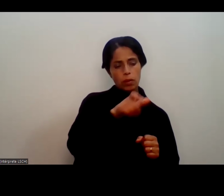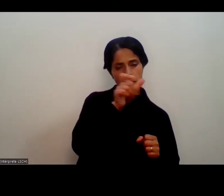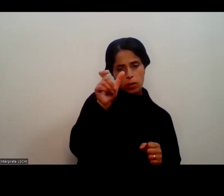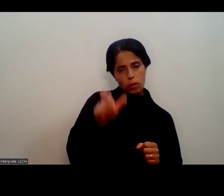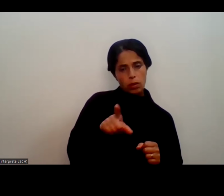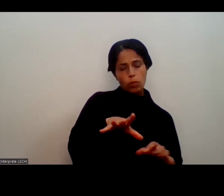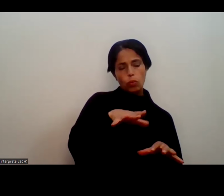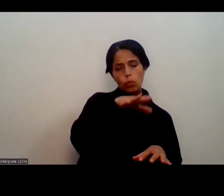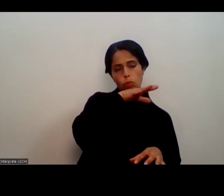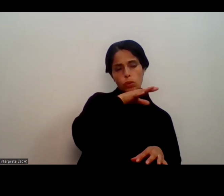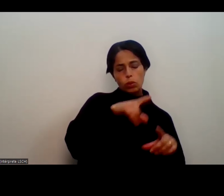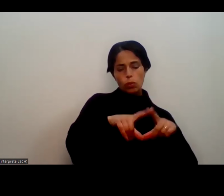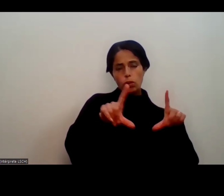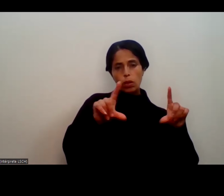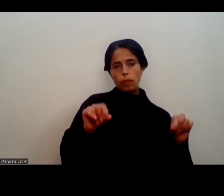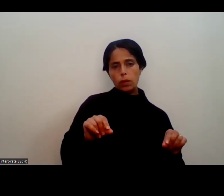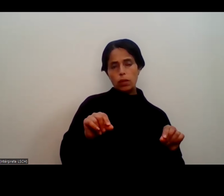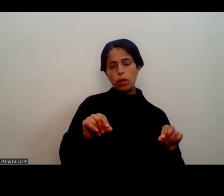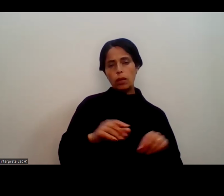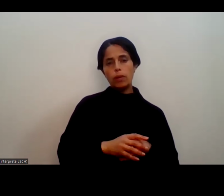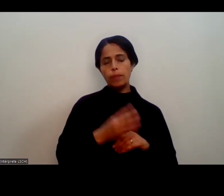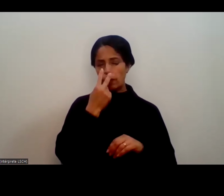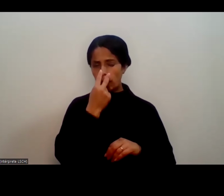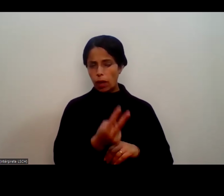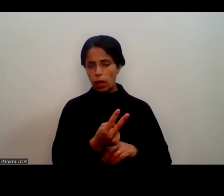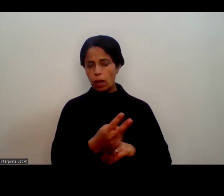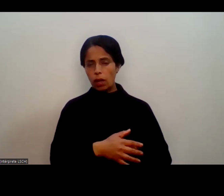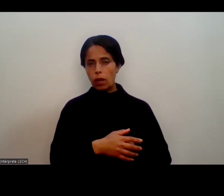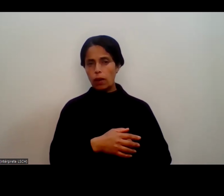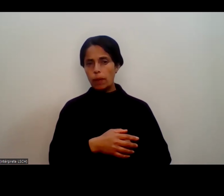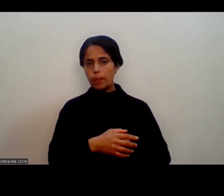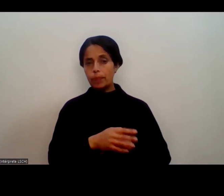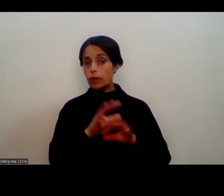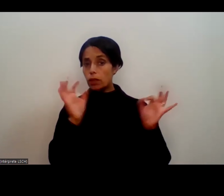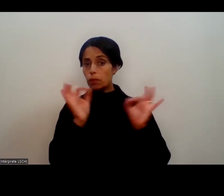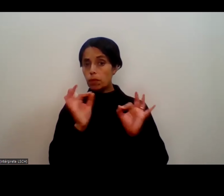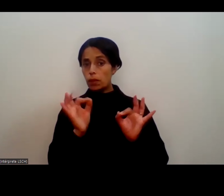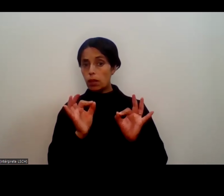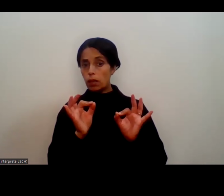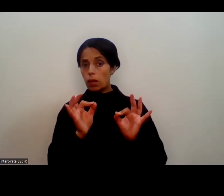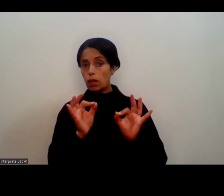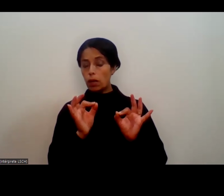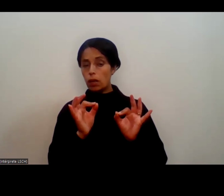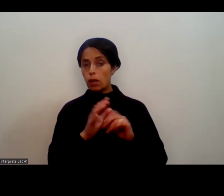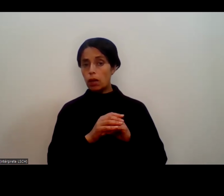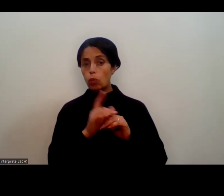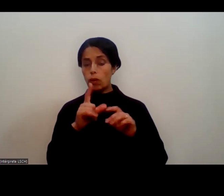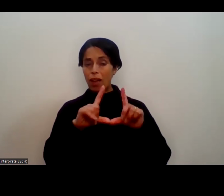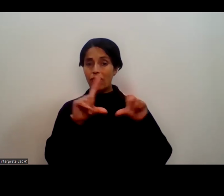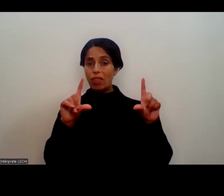ni el uso que tuvo en tiempo prehispánico, pero ve y describe algo que es exactamente una